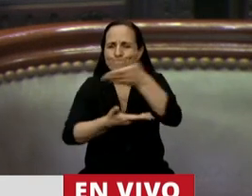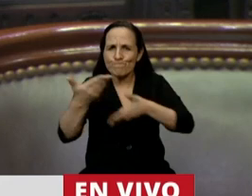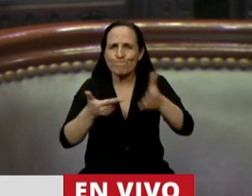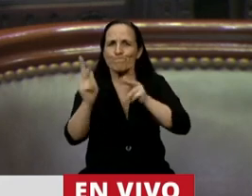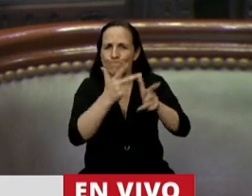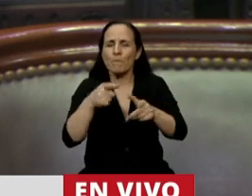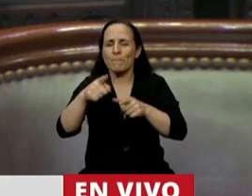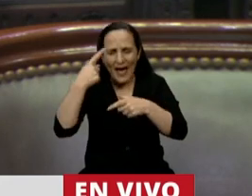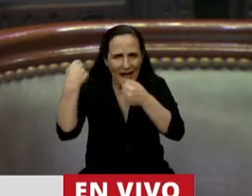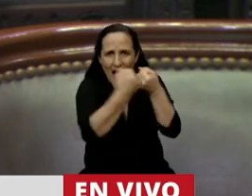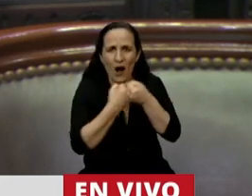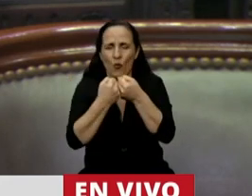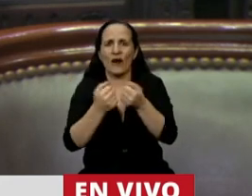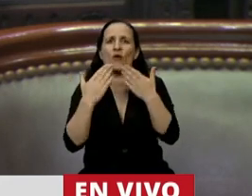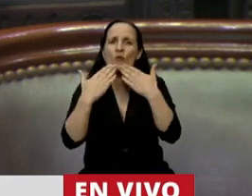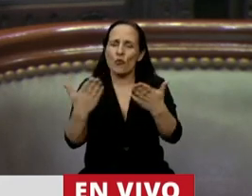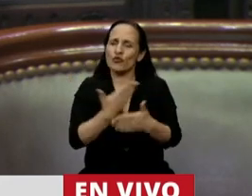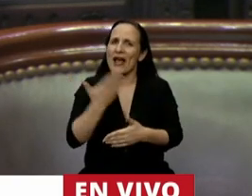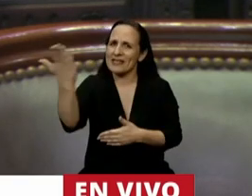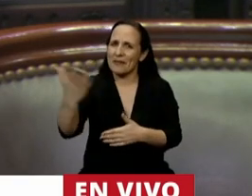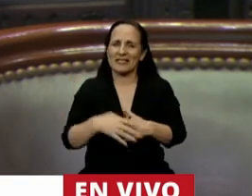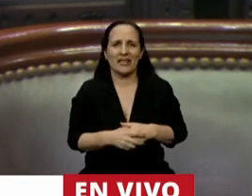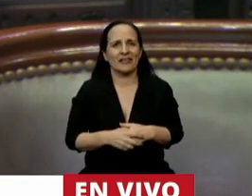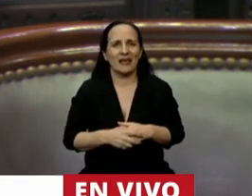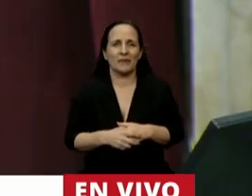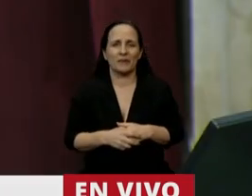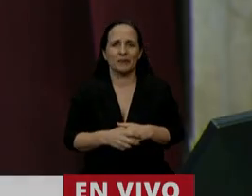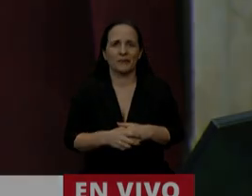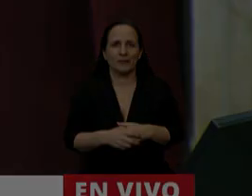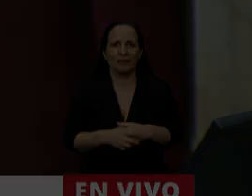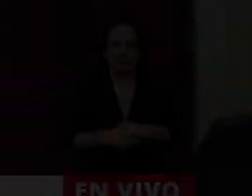permita concretar ese acuerdo. Muchas gracias, señor presidente. Muchas gracias, diputado.